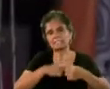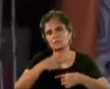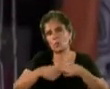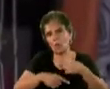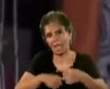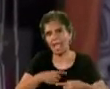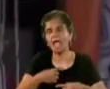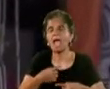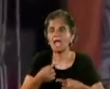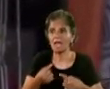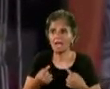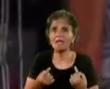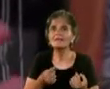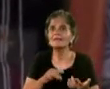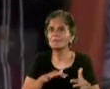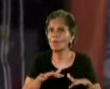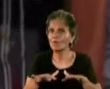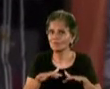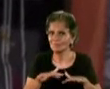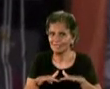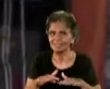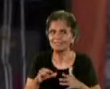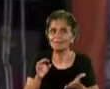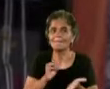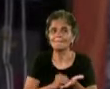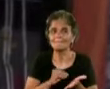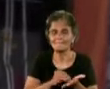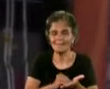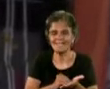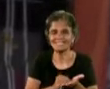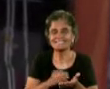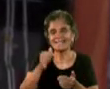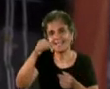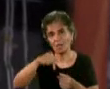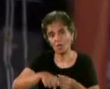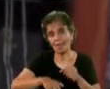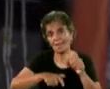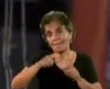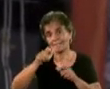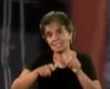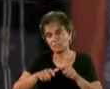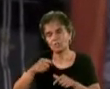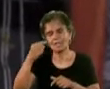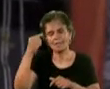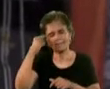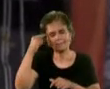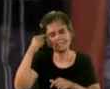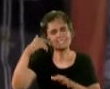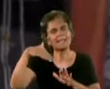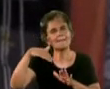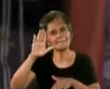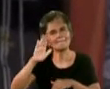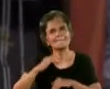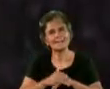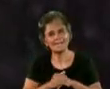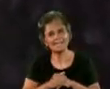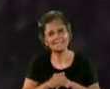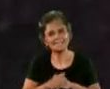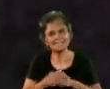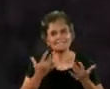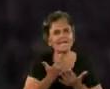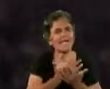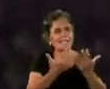circular, pero al mismo tiempo hay toda una generación que es mucho más consciente sobre la contaminación del planeta y la producción de la ropa a la hora de la